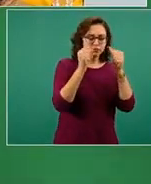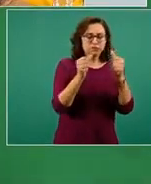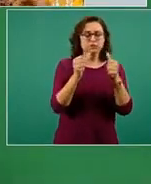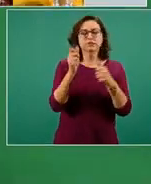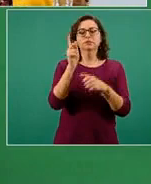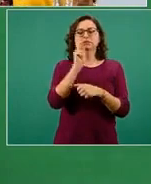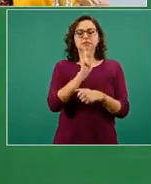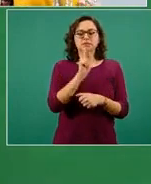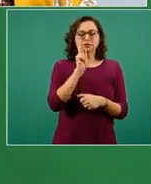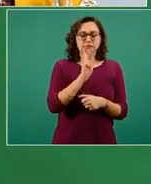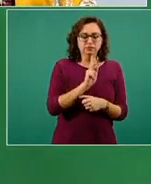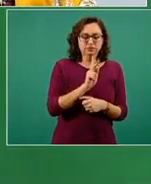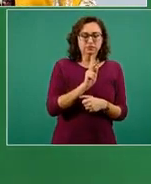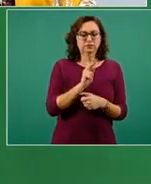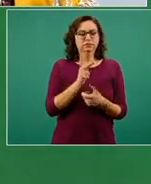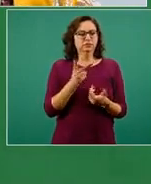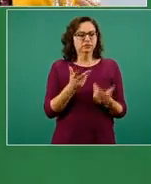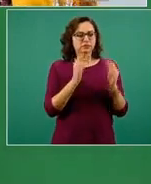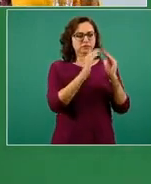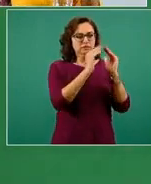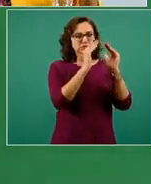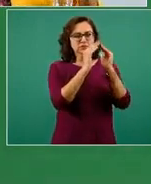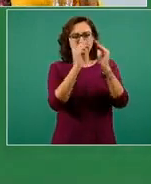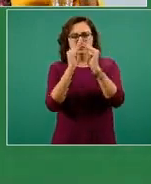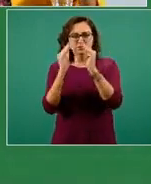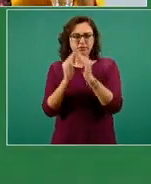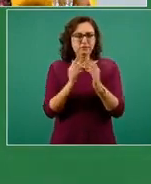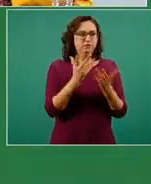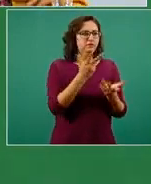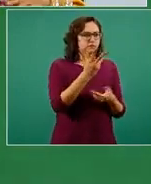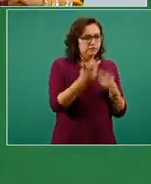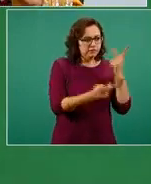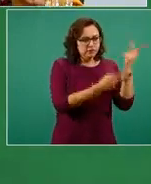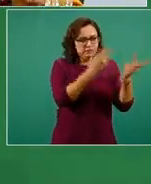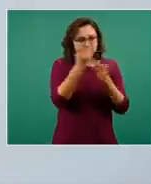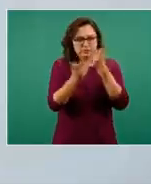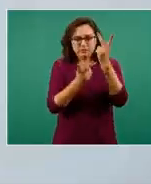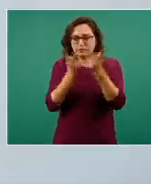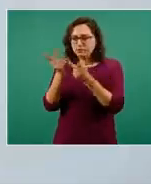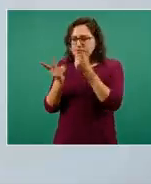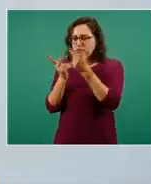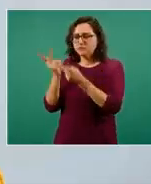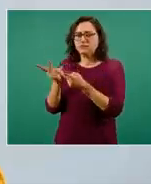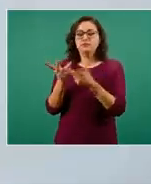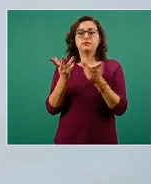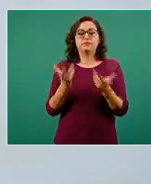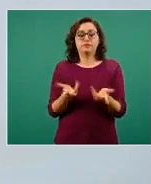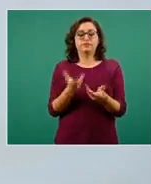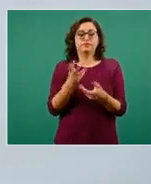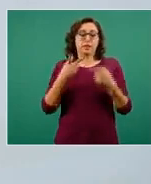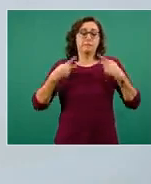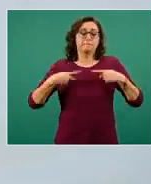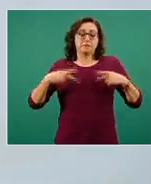tamizaje. El barrido casa por casa se ha sobre todo concentrado en las